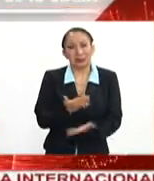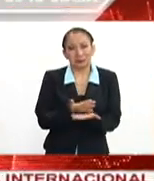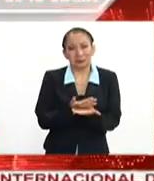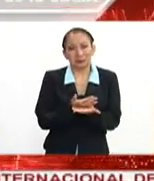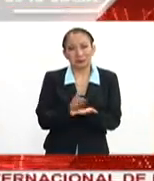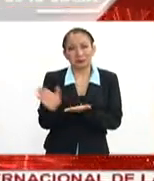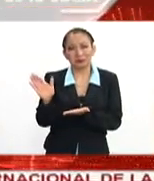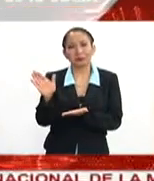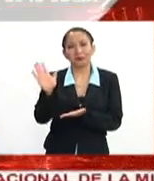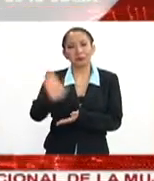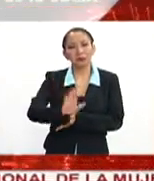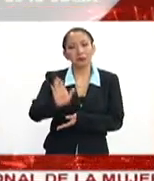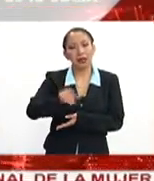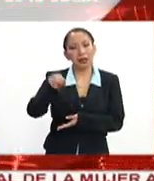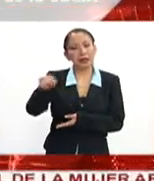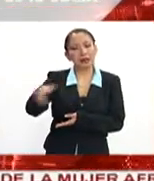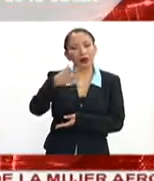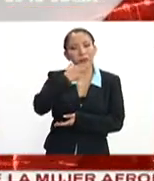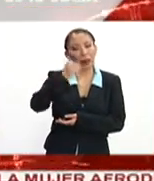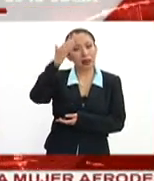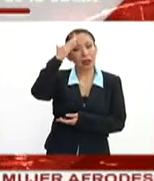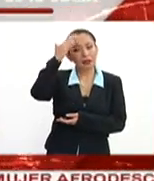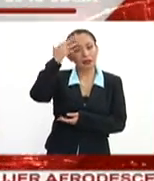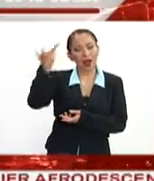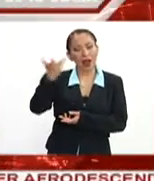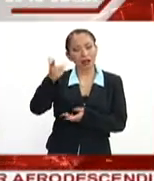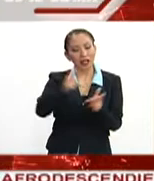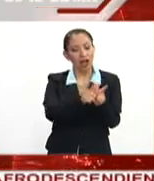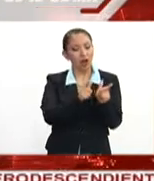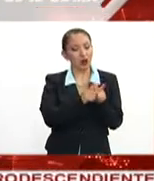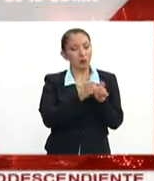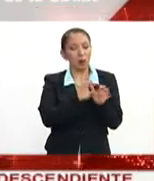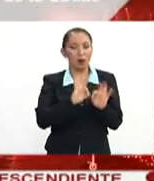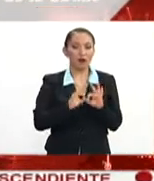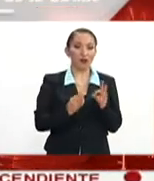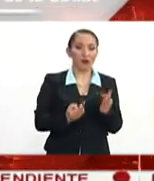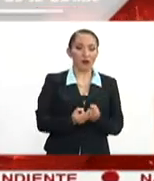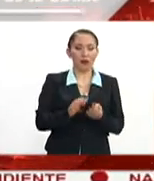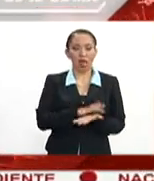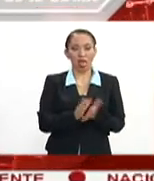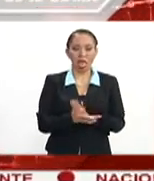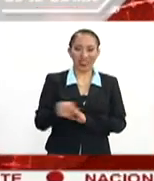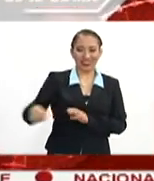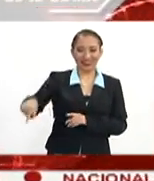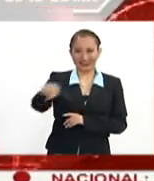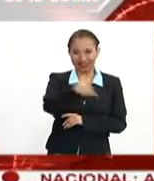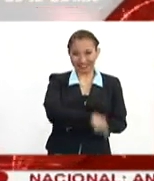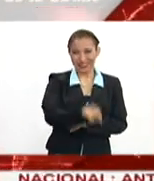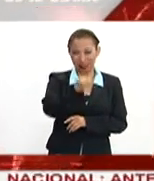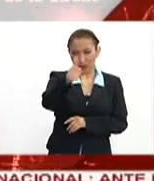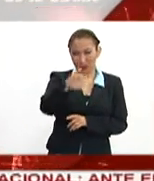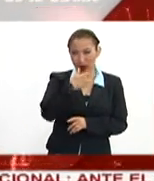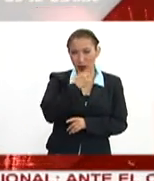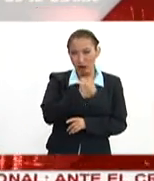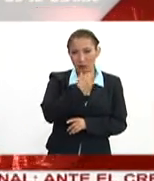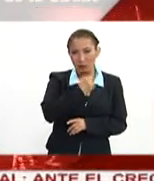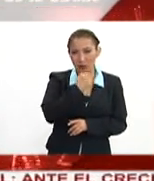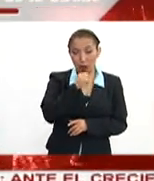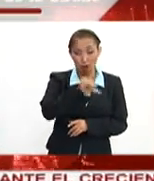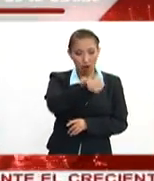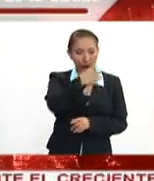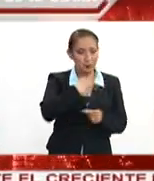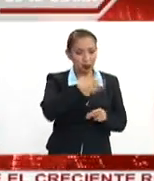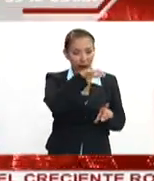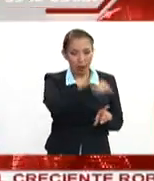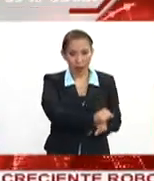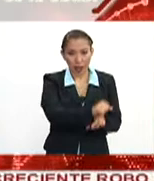y bueno, pues parece que él es el que estableció este modus operandi conjuntamente con los demás. La otra persona que